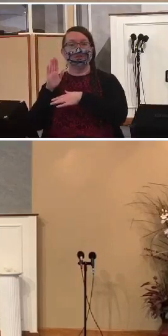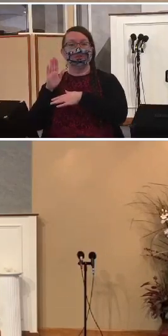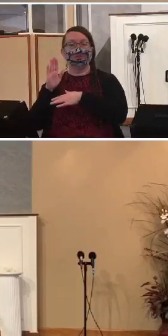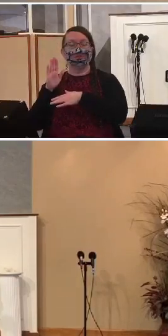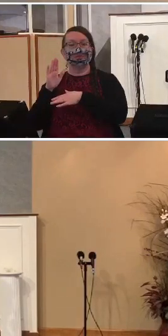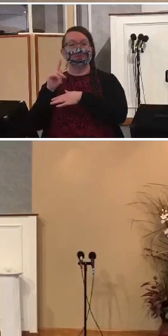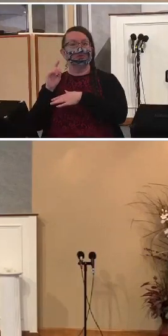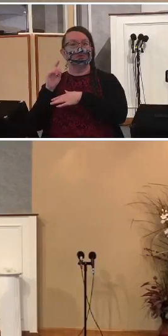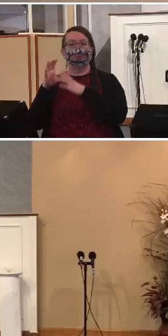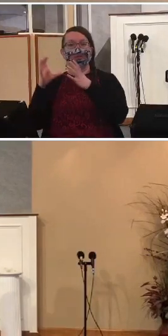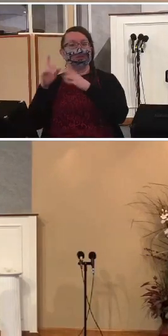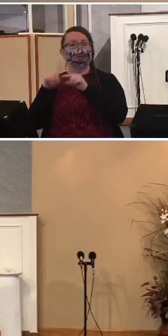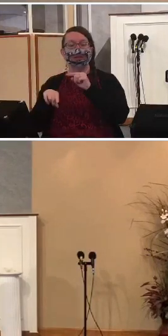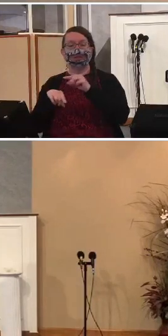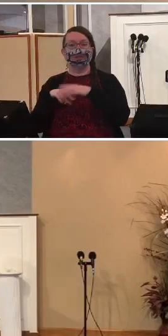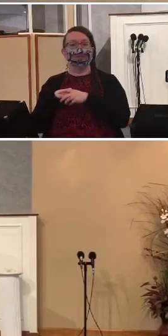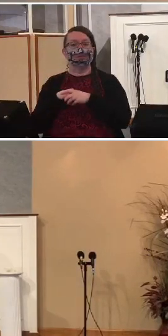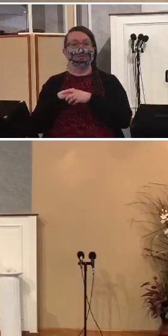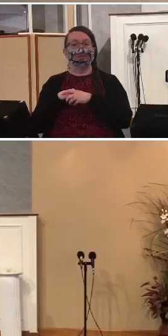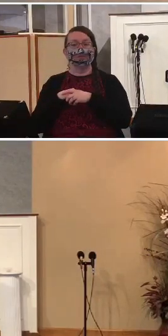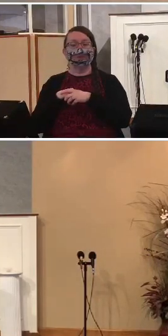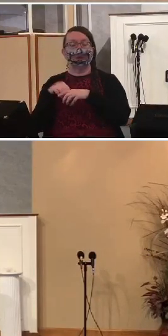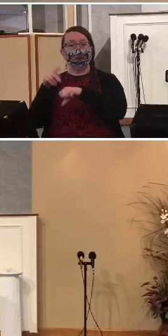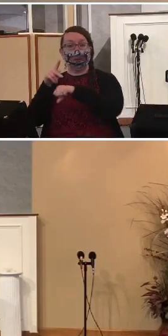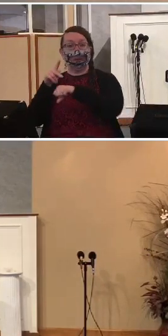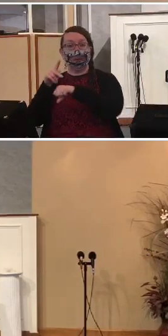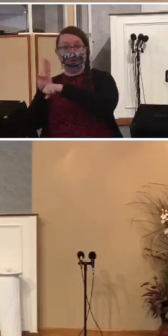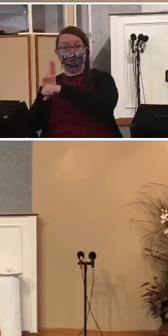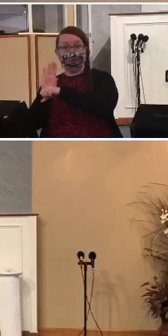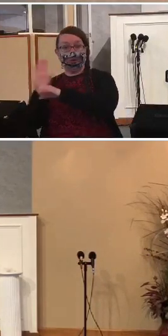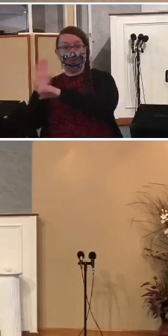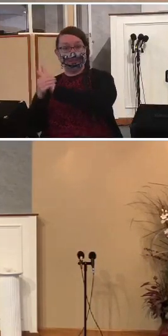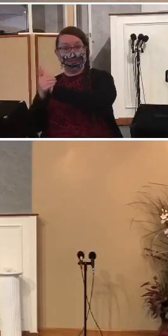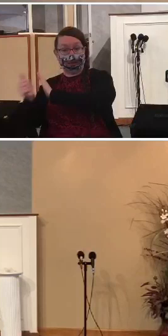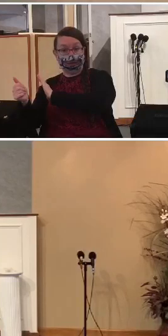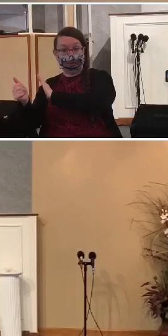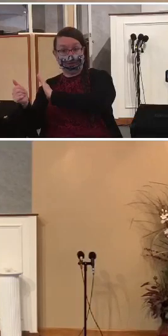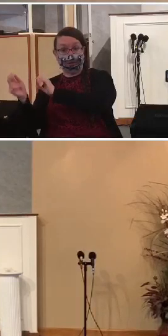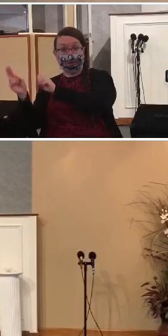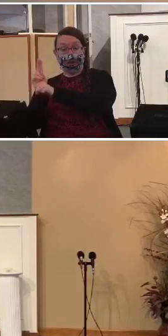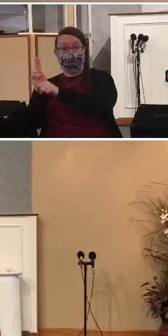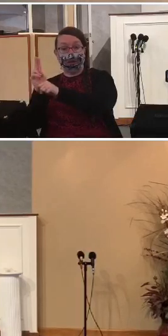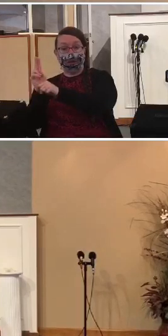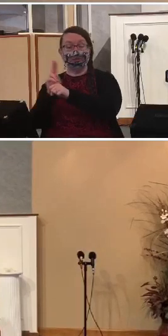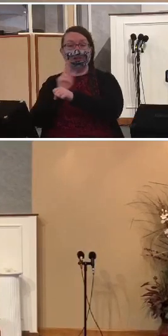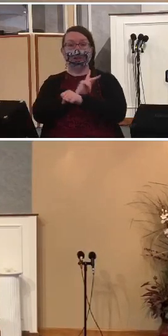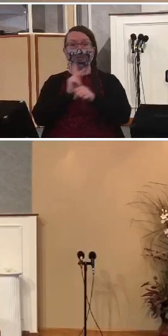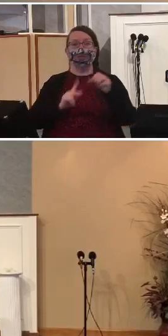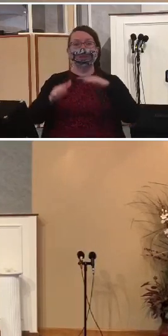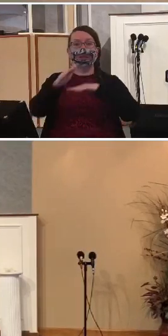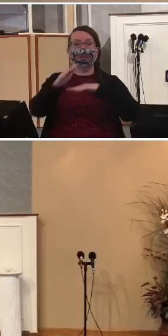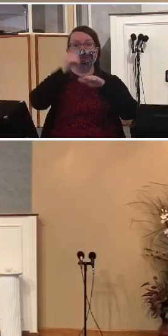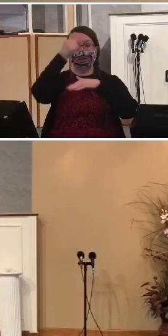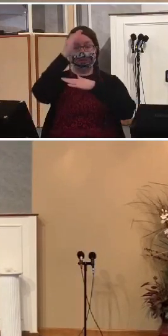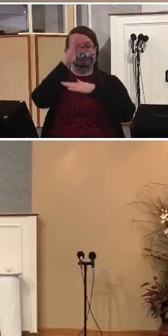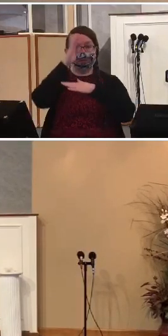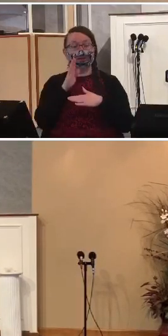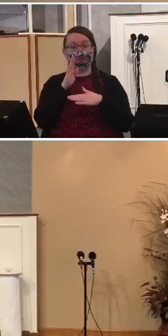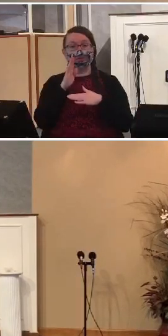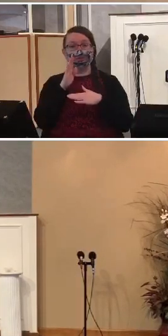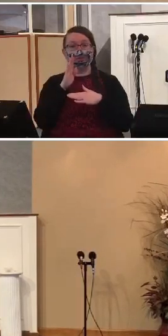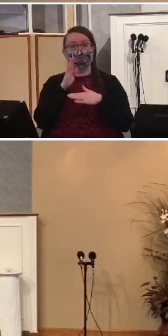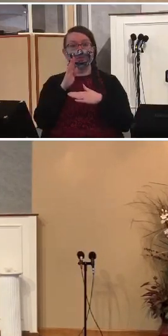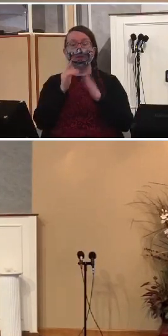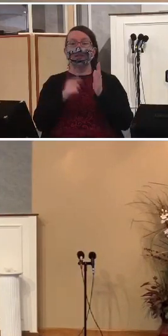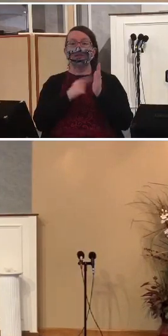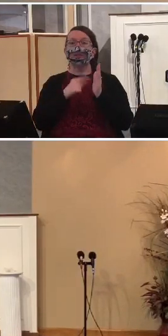Pedro tomó el talento que él tenía y él empezó a aplicarlo para el reino de Dios. Él tuvo